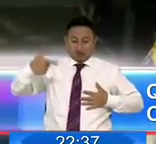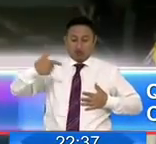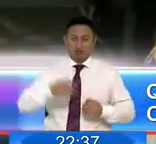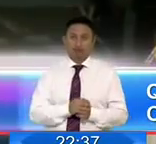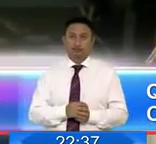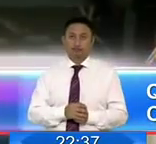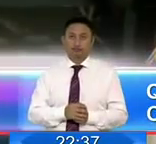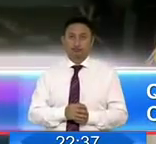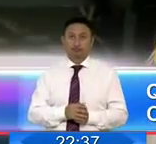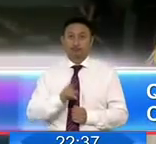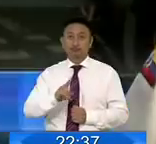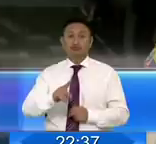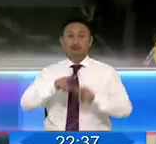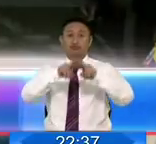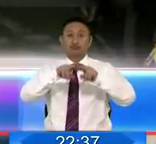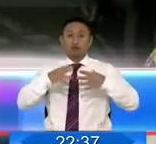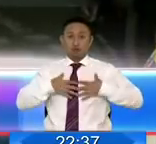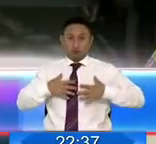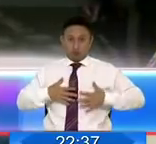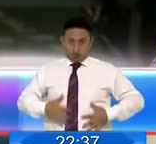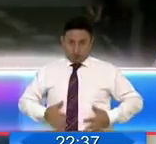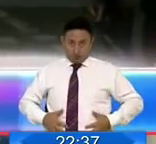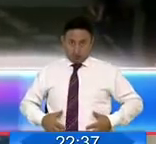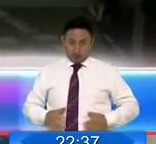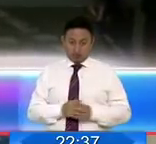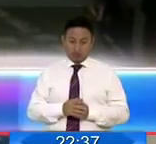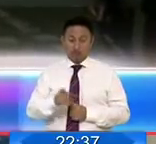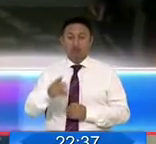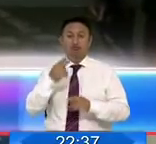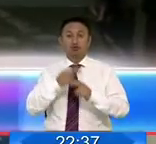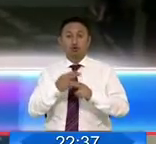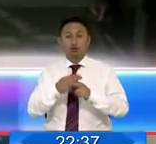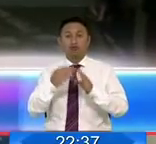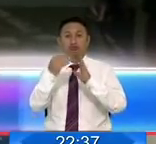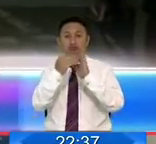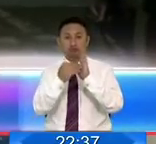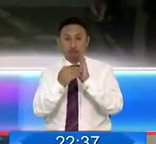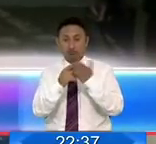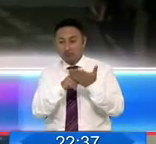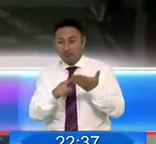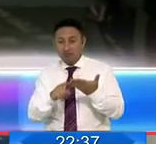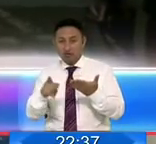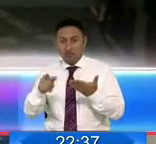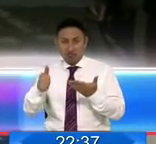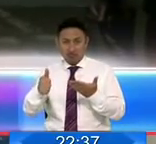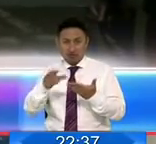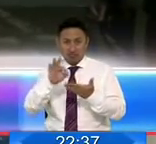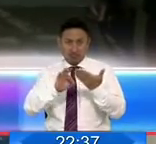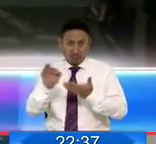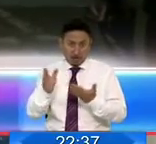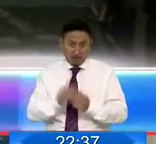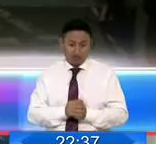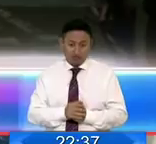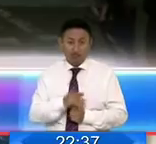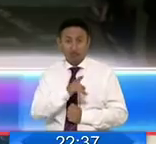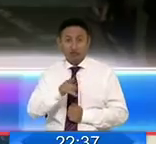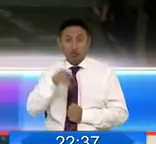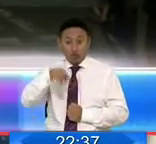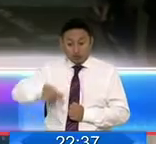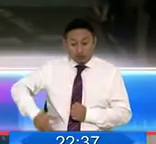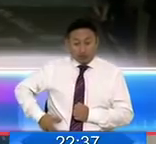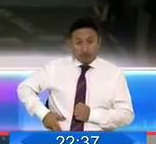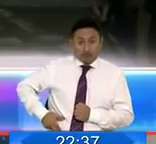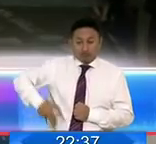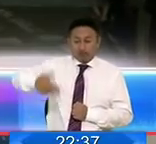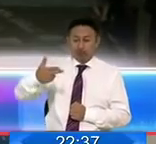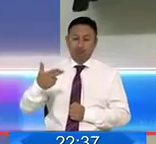procedió a hacerles un registro corporal y verificación de nombres para verificar si tienen antecedentes y se les encontró en la cintura una